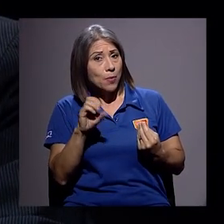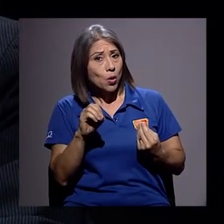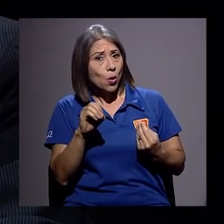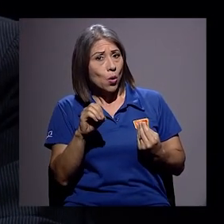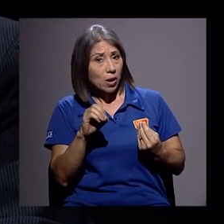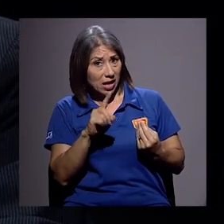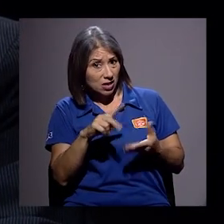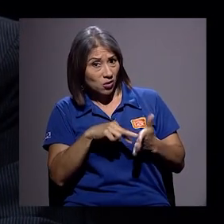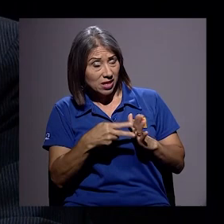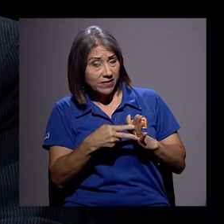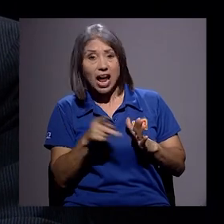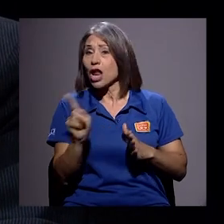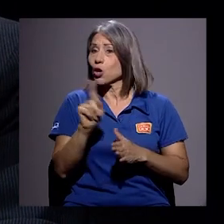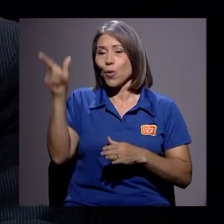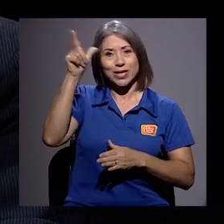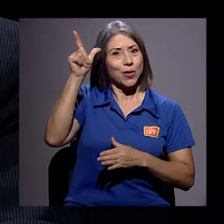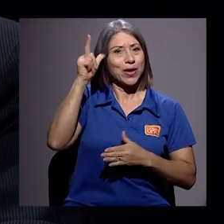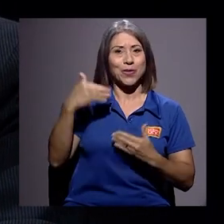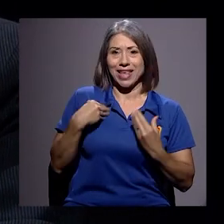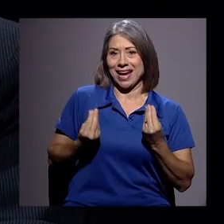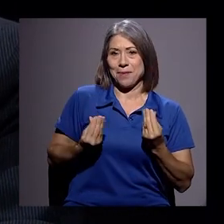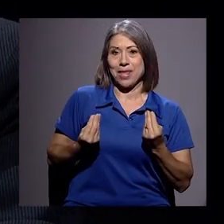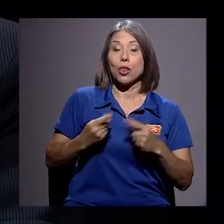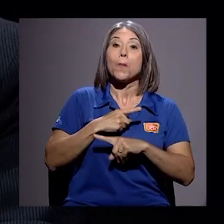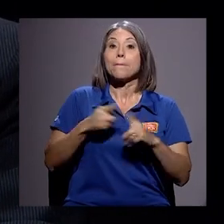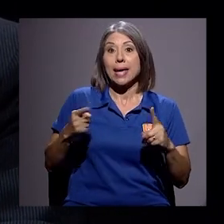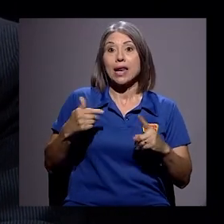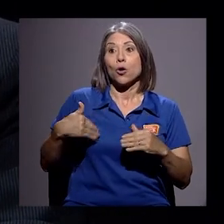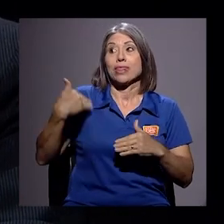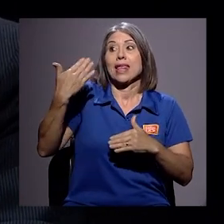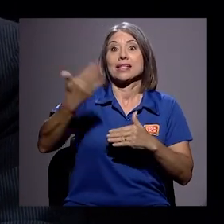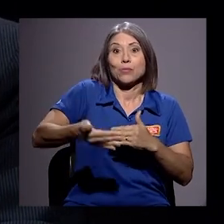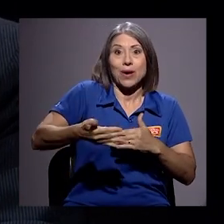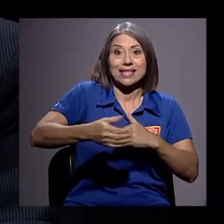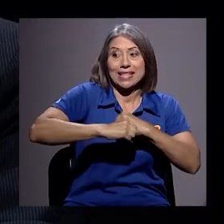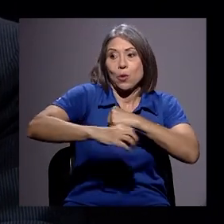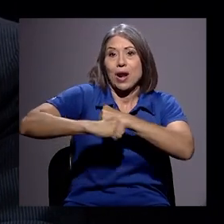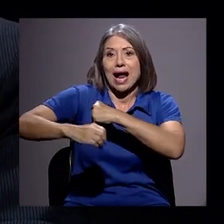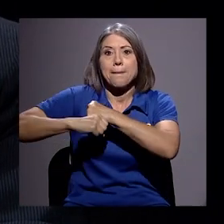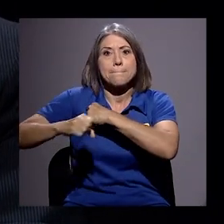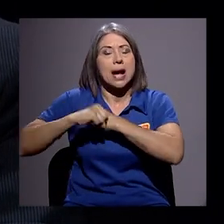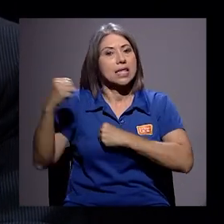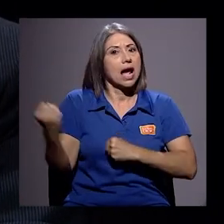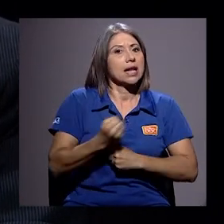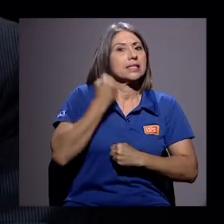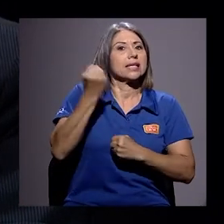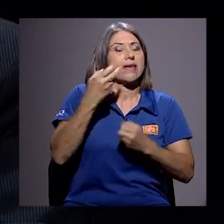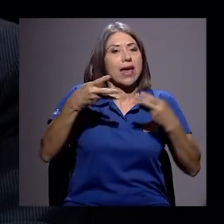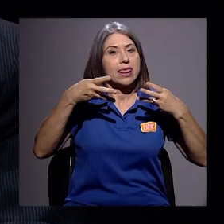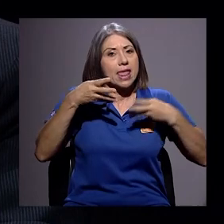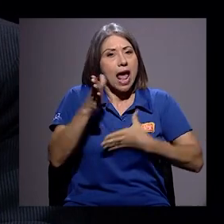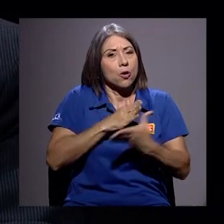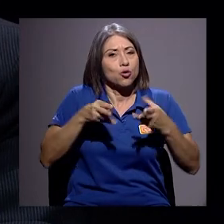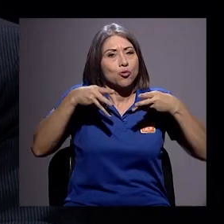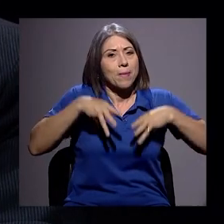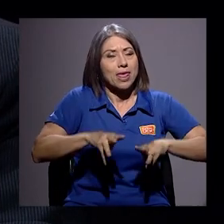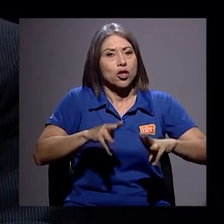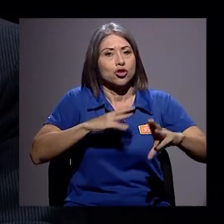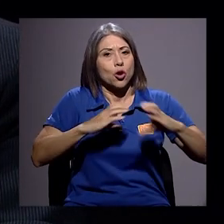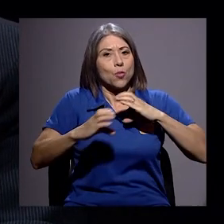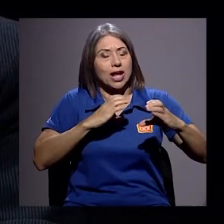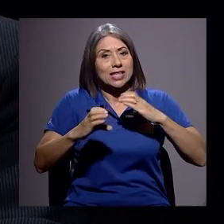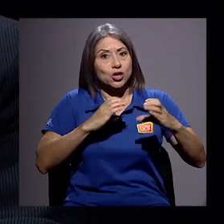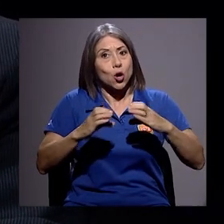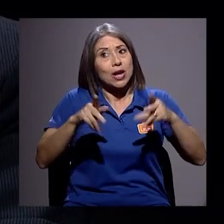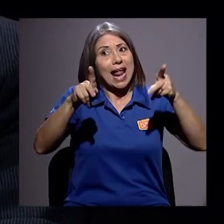al frente amplio lo que es lógico es que después de una campaña agresiva de ciertos medios de comunicación la gente tenga un estigma sobre la bandera de los cuales